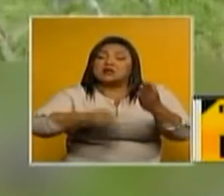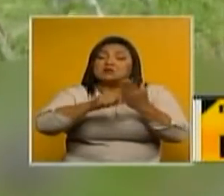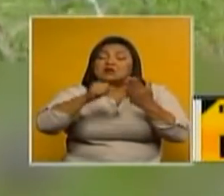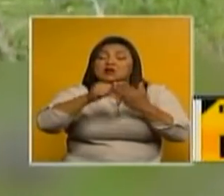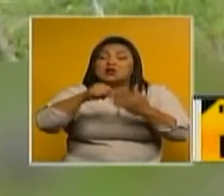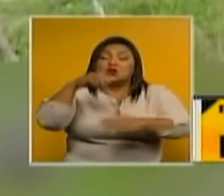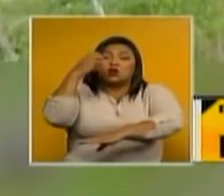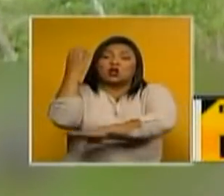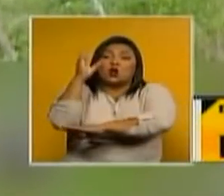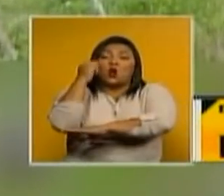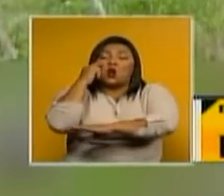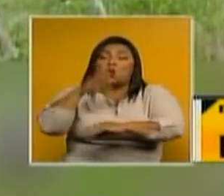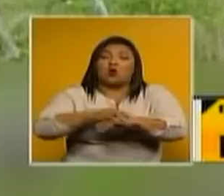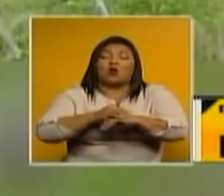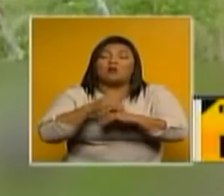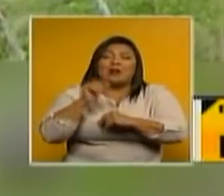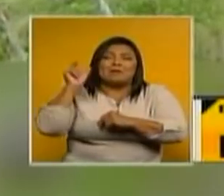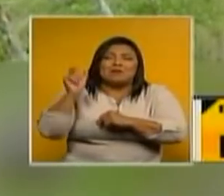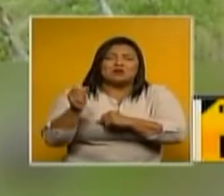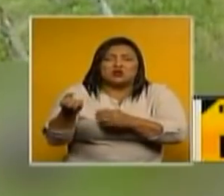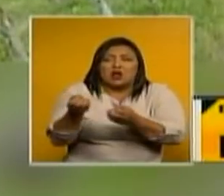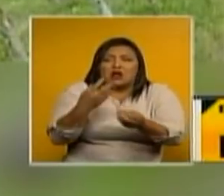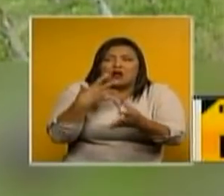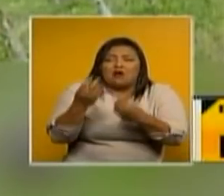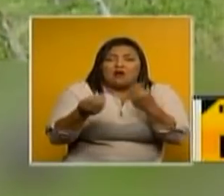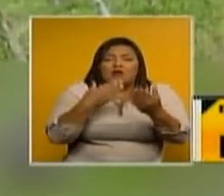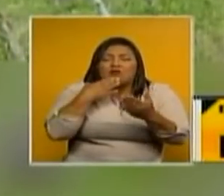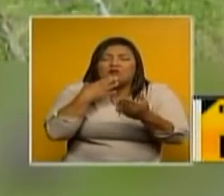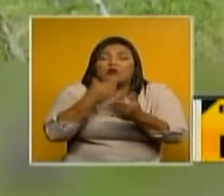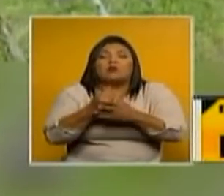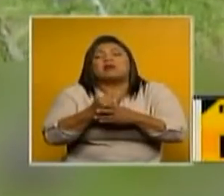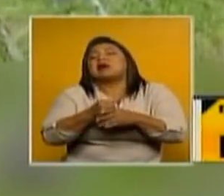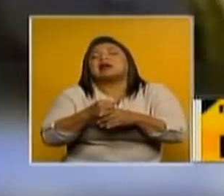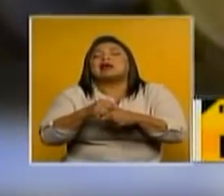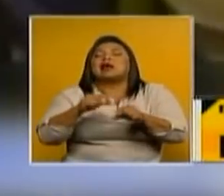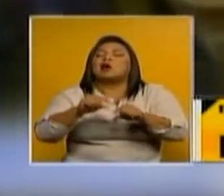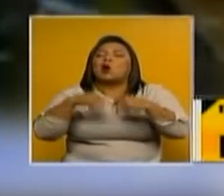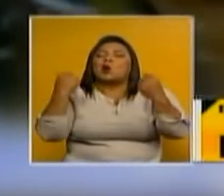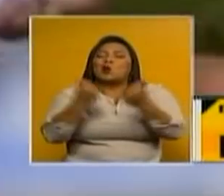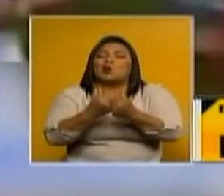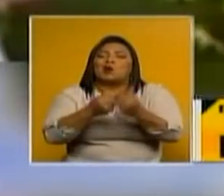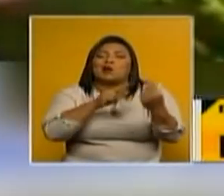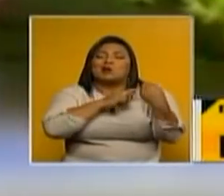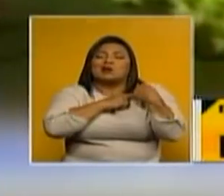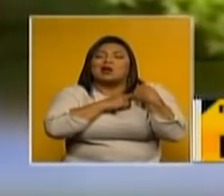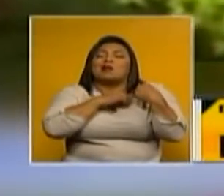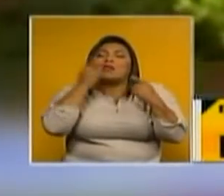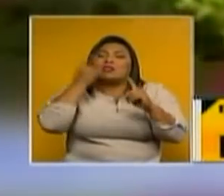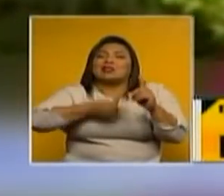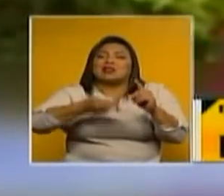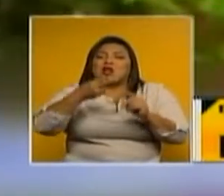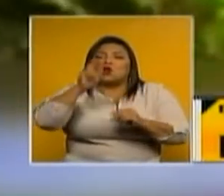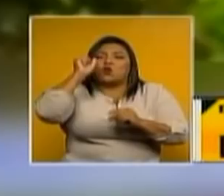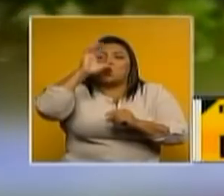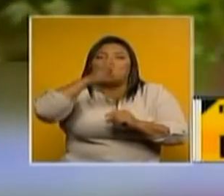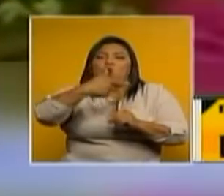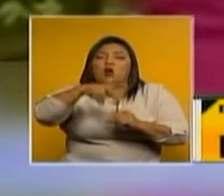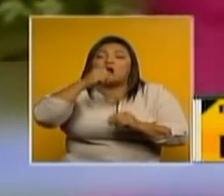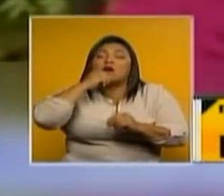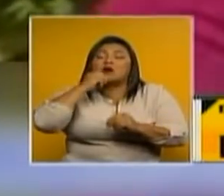Colombia. La fuente anónima también advirtió que los emisarios de Guacho piden a los jóvenes conseguir armamento y